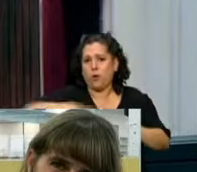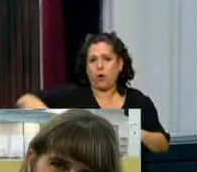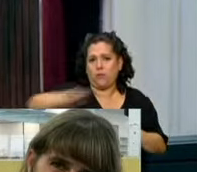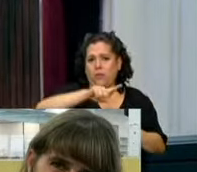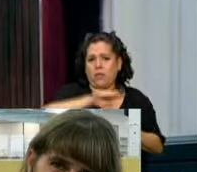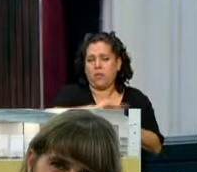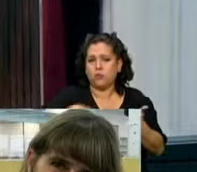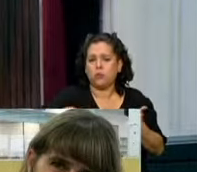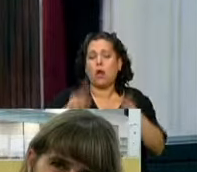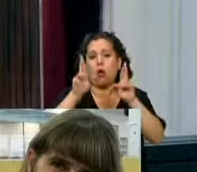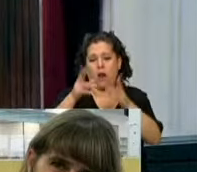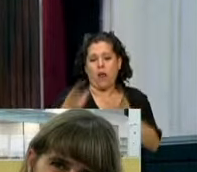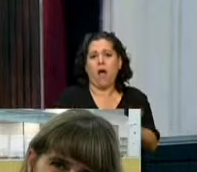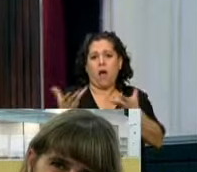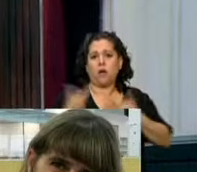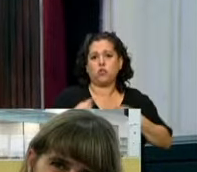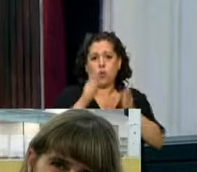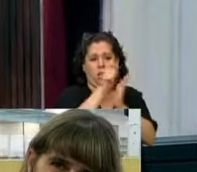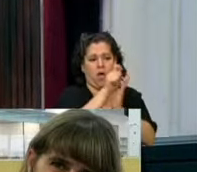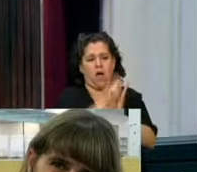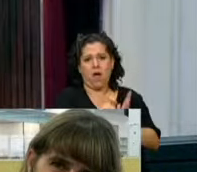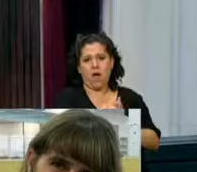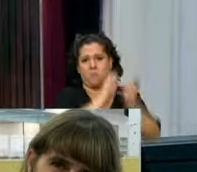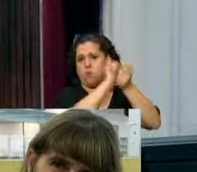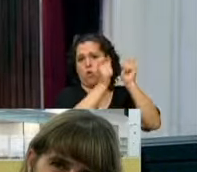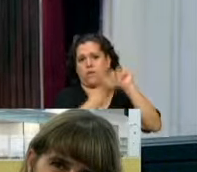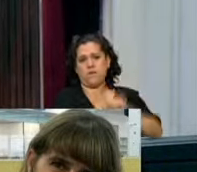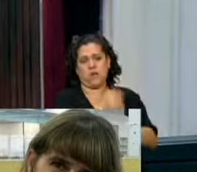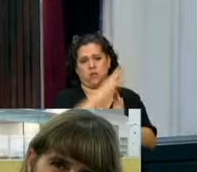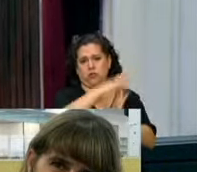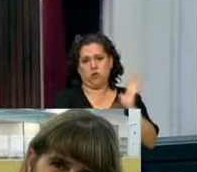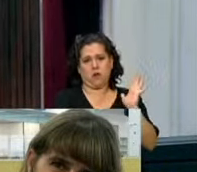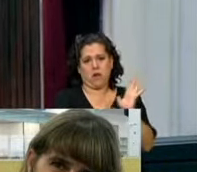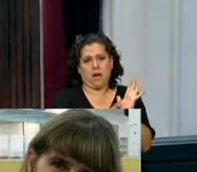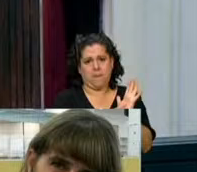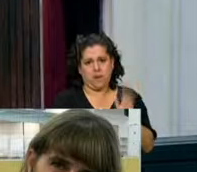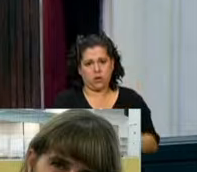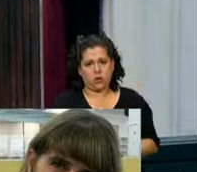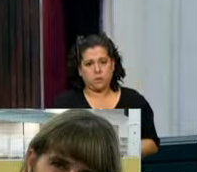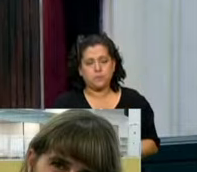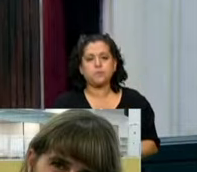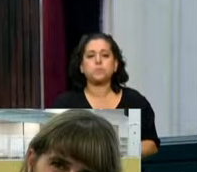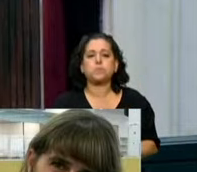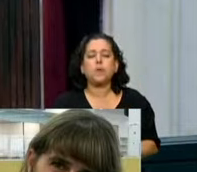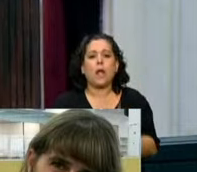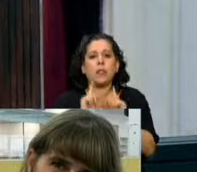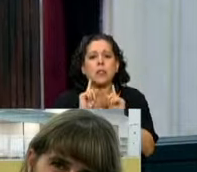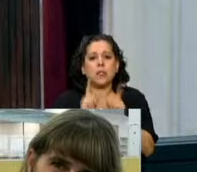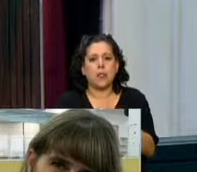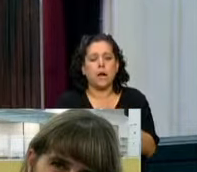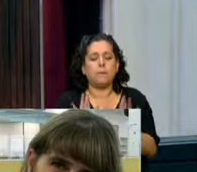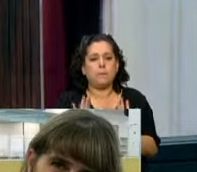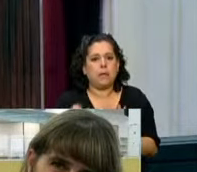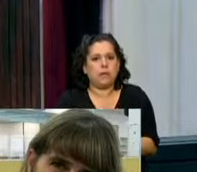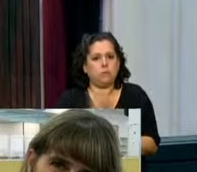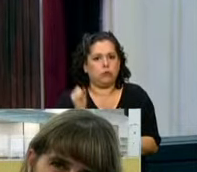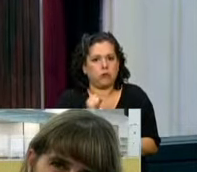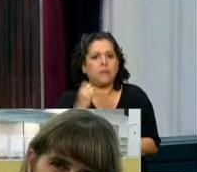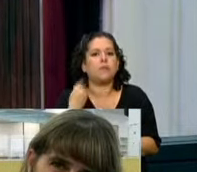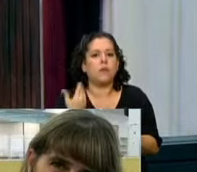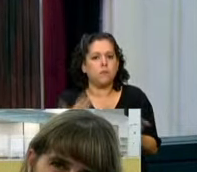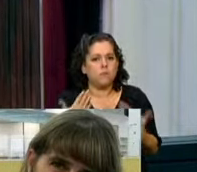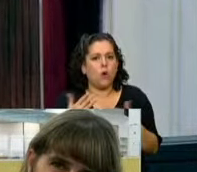reuniones entre los legisladores de la oposición para tratar de acordar un dictamen único es respetar por lo que lo